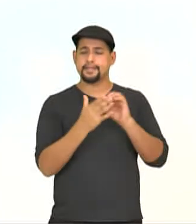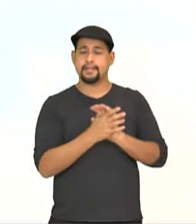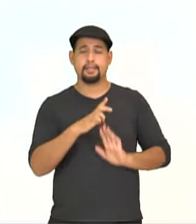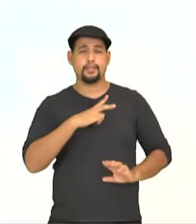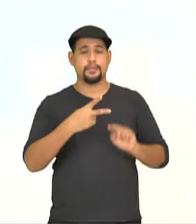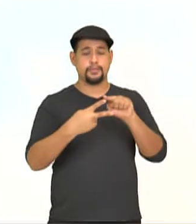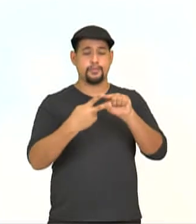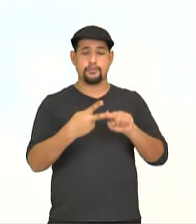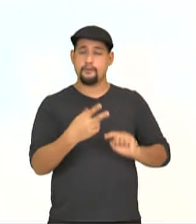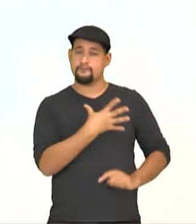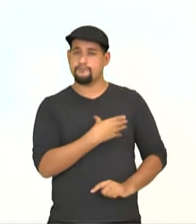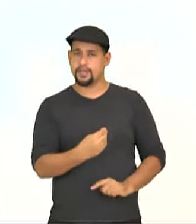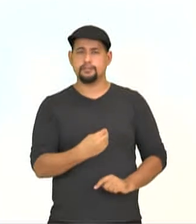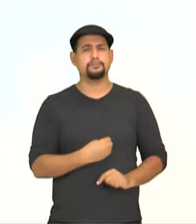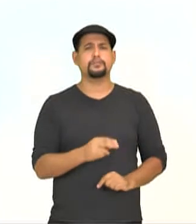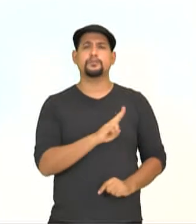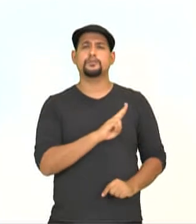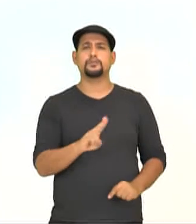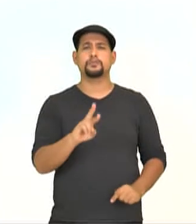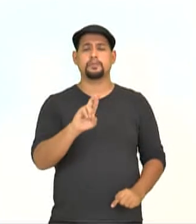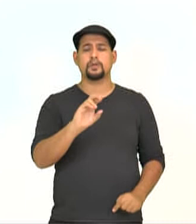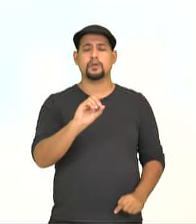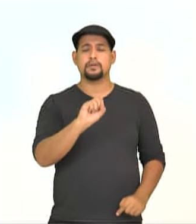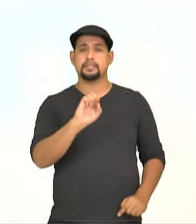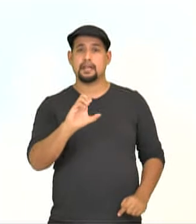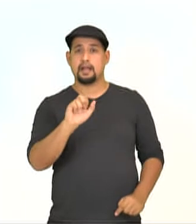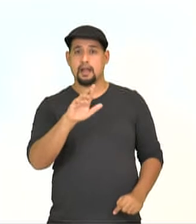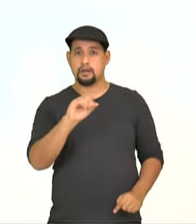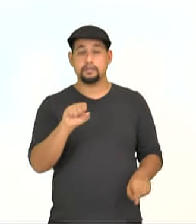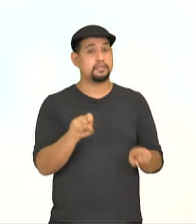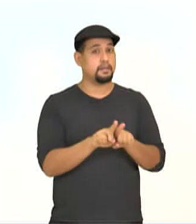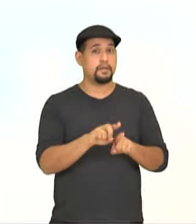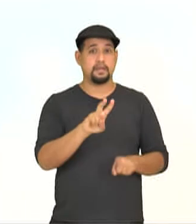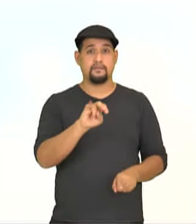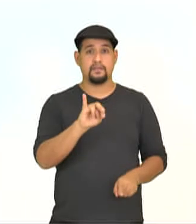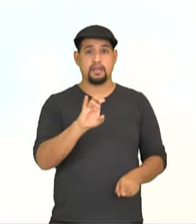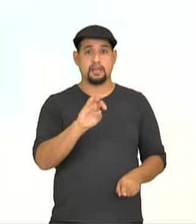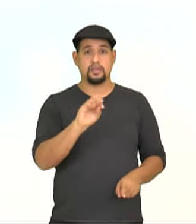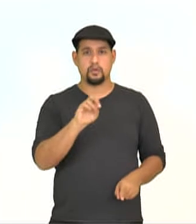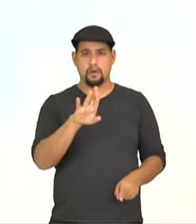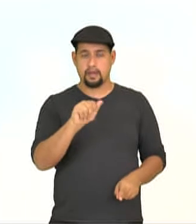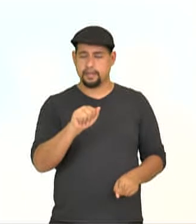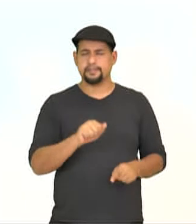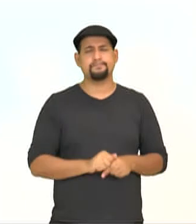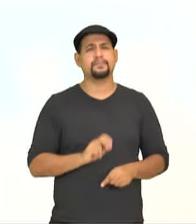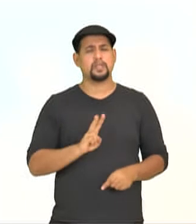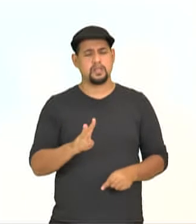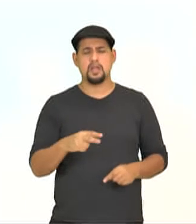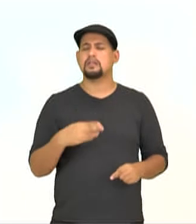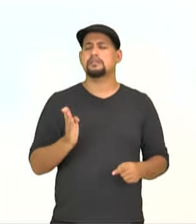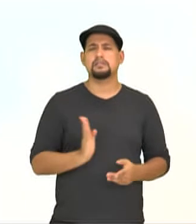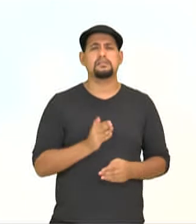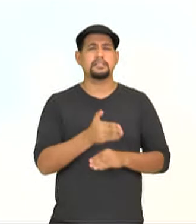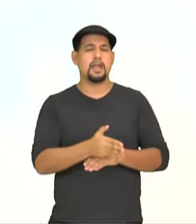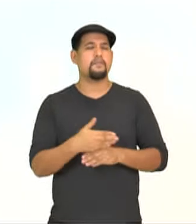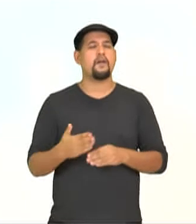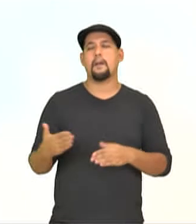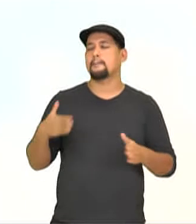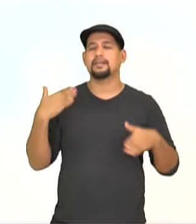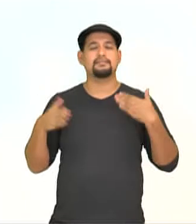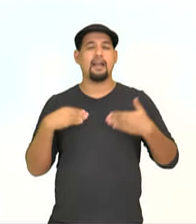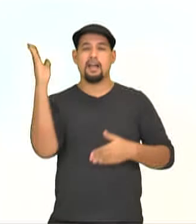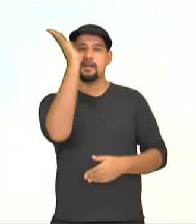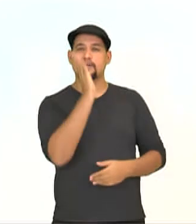hijos. Sus hijos se llaman José Carlos e Victoria. Mis hermanos y yo siempre vamos de vacaciones a Brasil